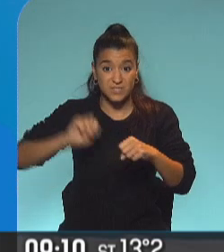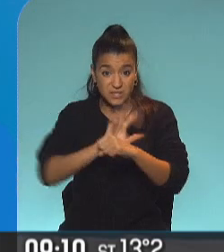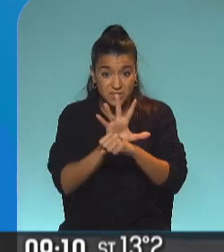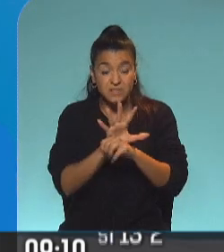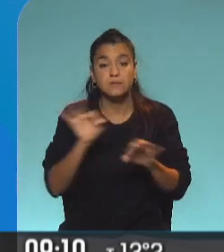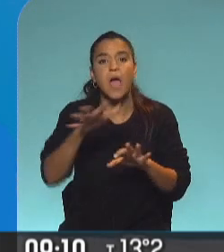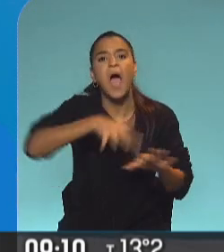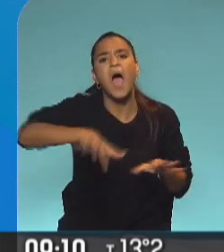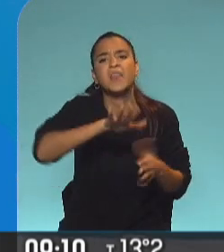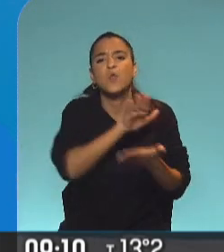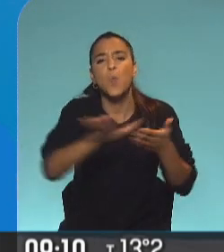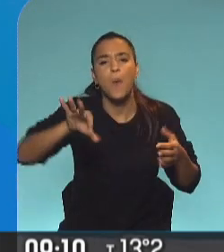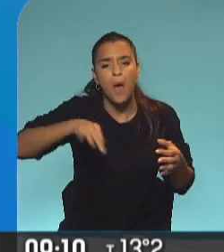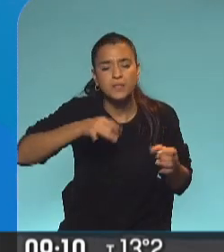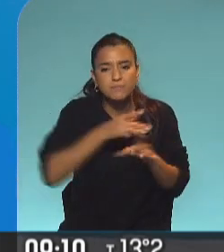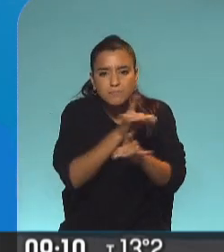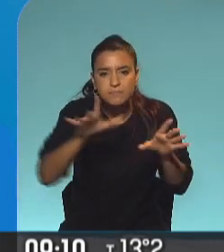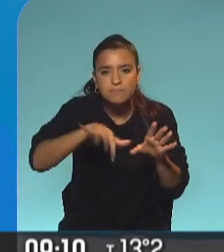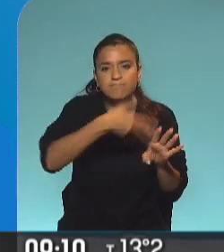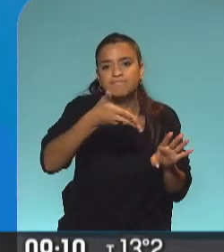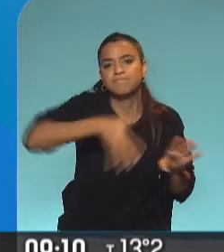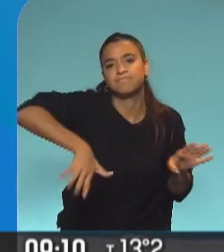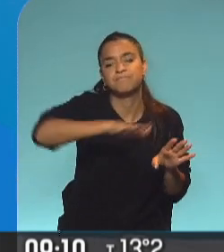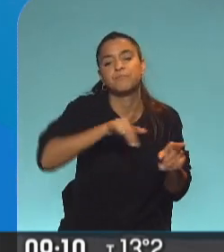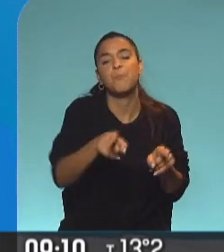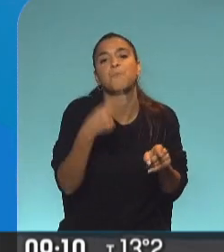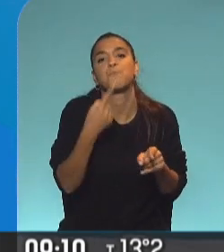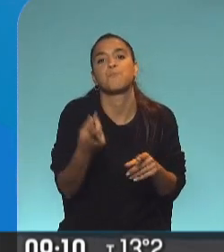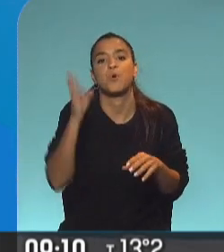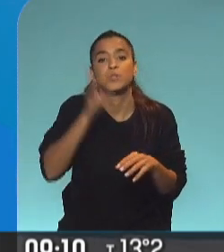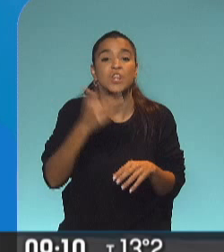de áreas de transmisión comunitaria. Ese porcentaje de positividad